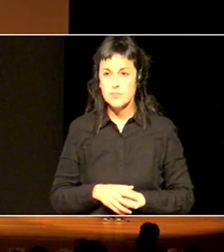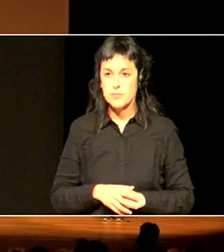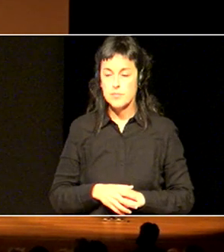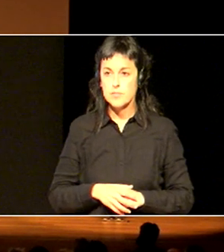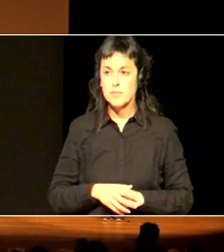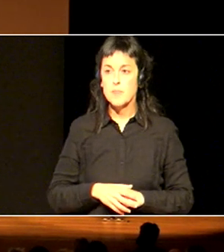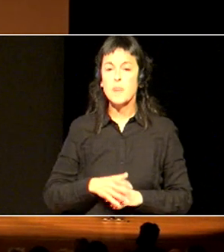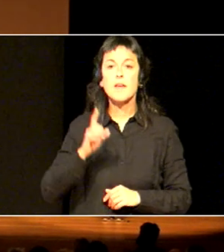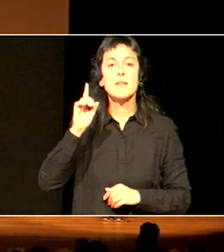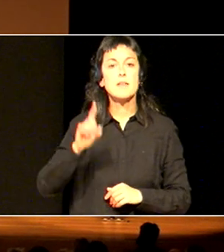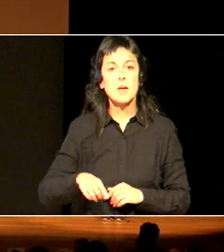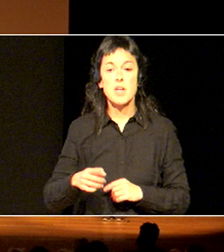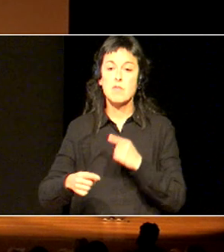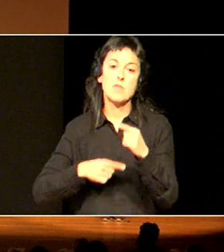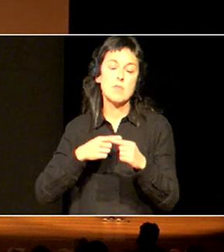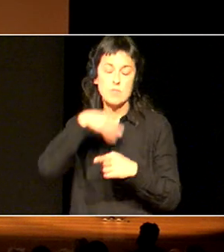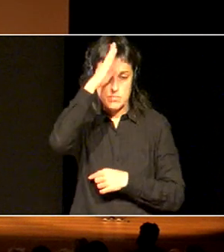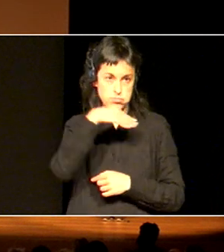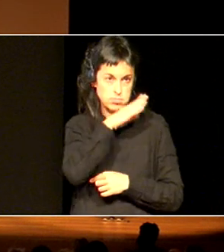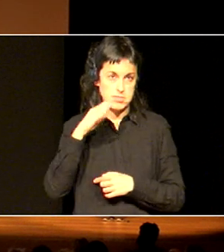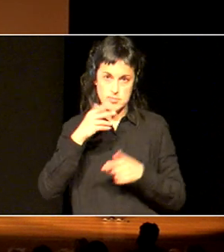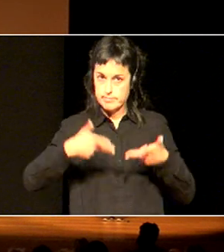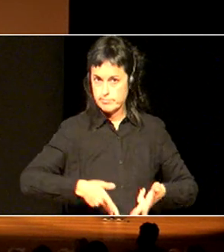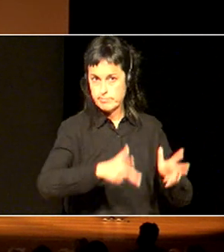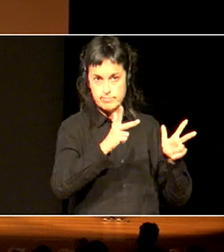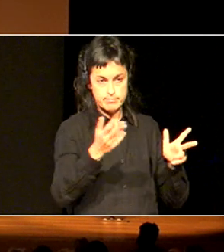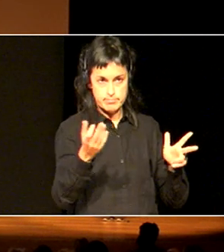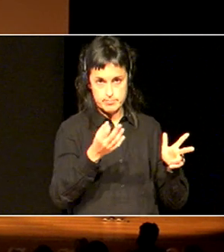da, gurasoen baimena programaia aurrera emateko.